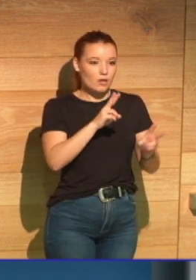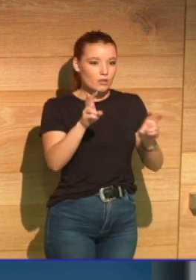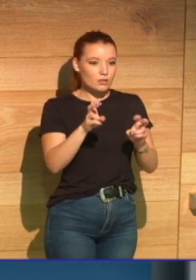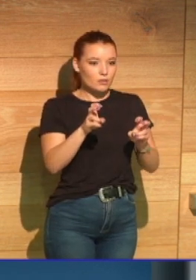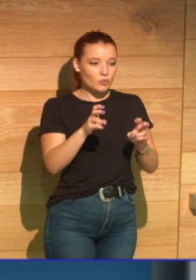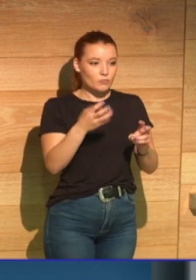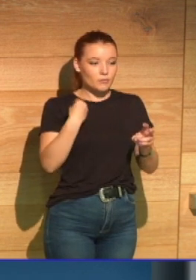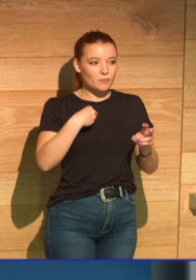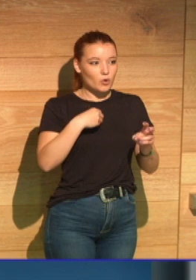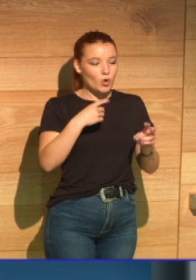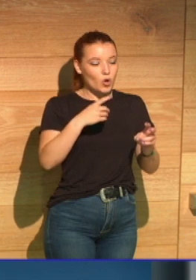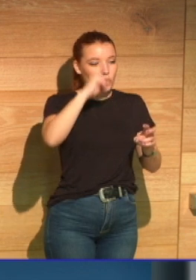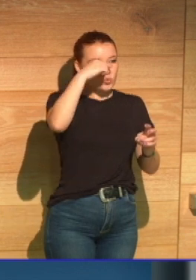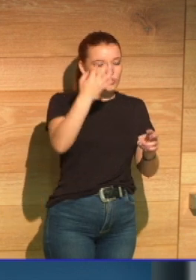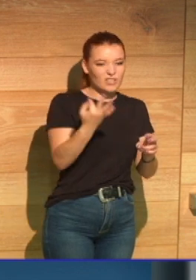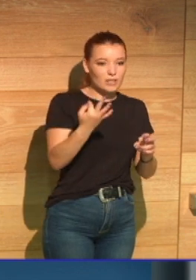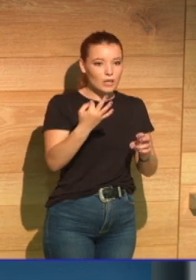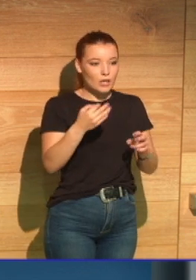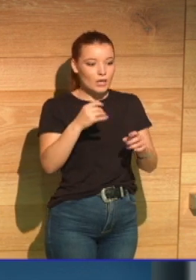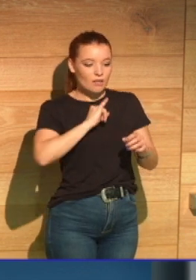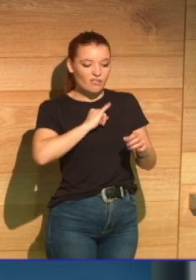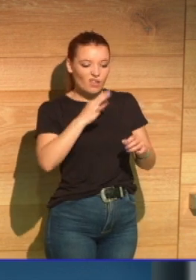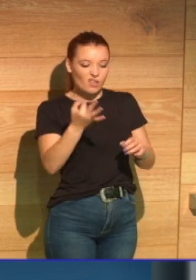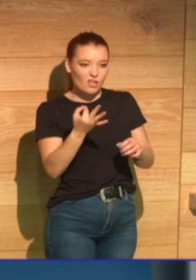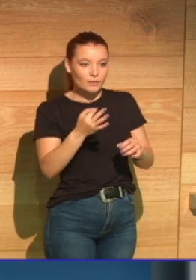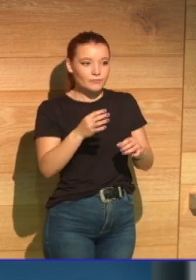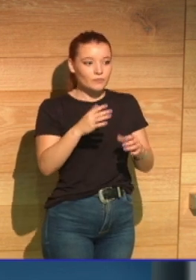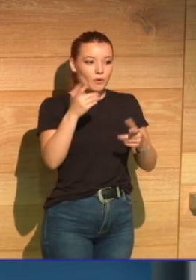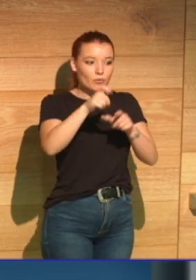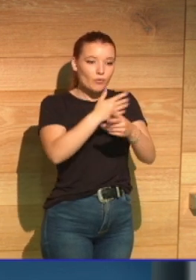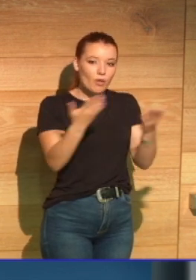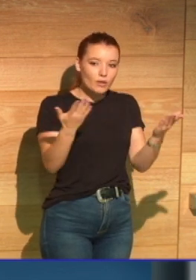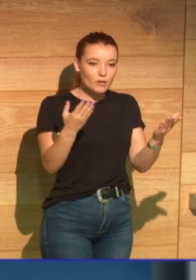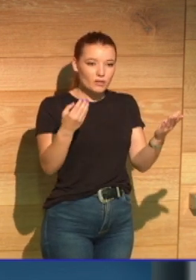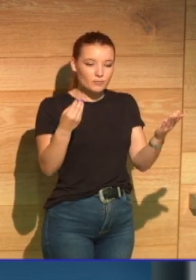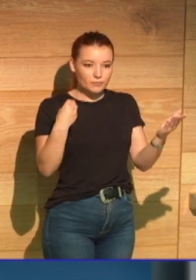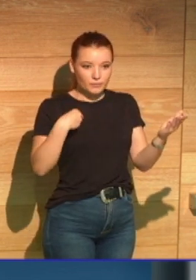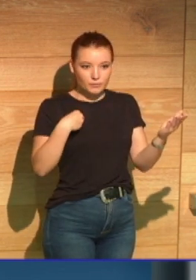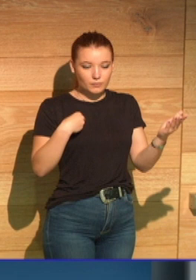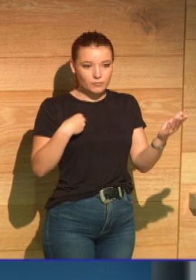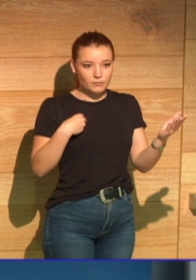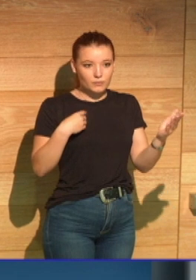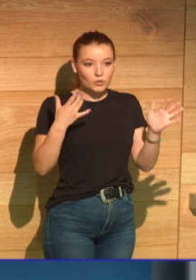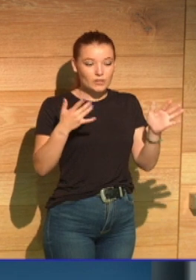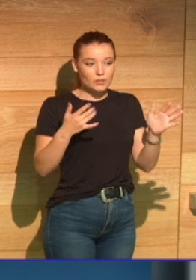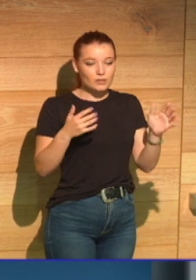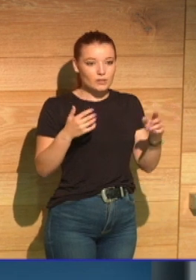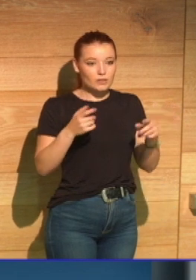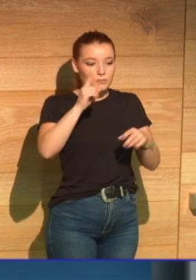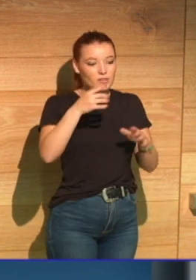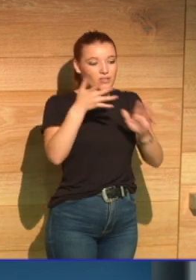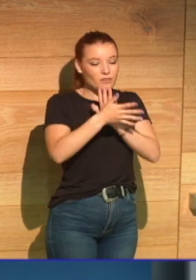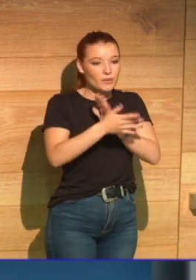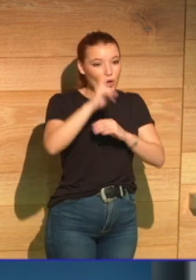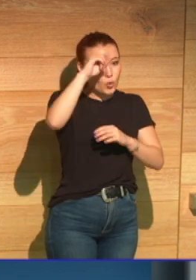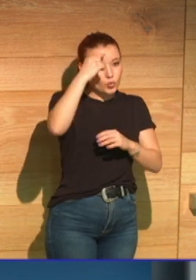cultura, qué es patrimonio, qué es identidad, qué es ciudadanía, y generar otro tipo de relaciones, ¿no? Legitimando los públicos, los significados culturales y la